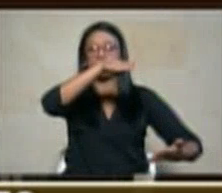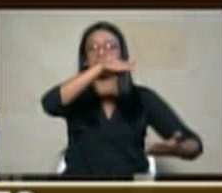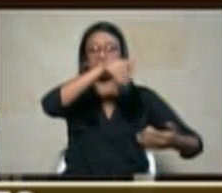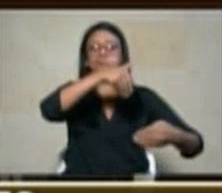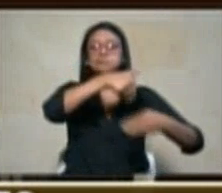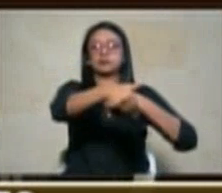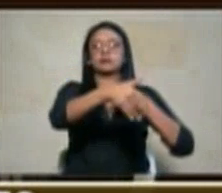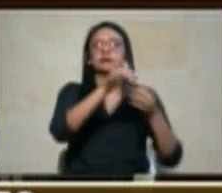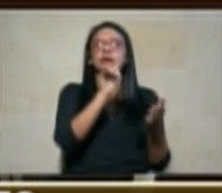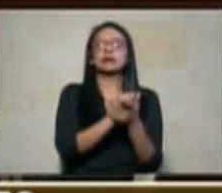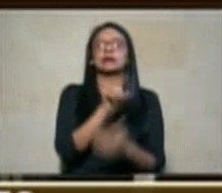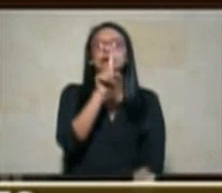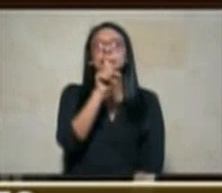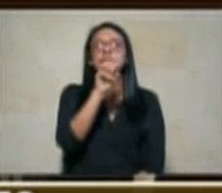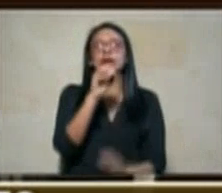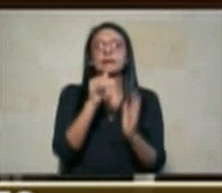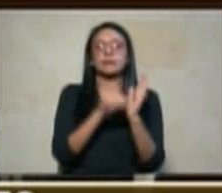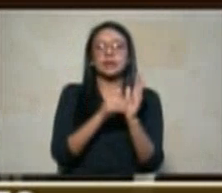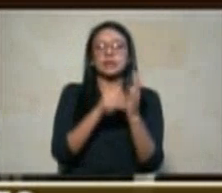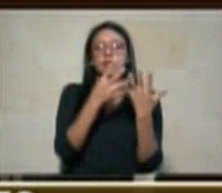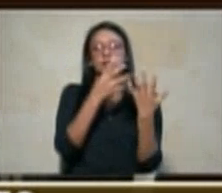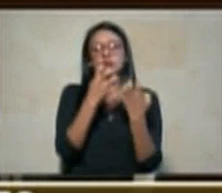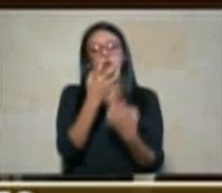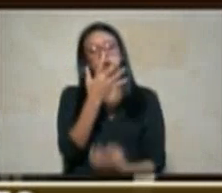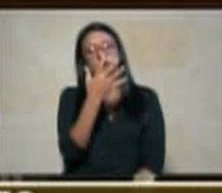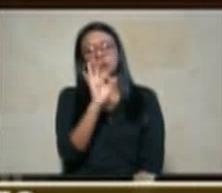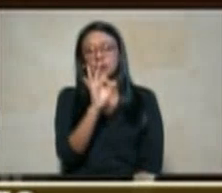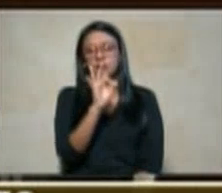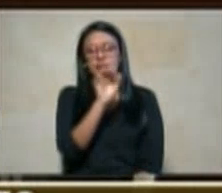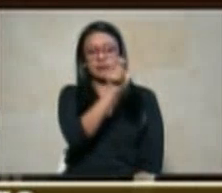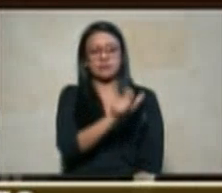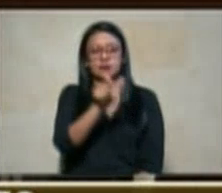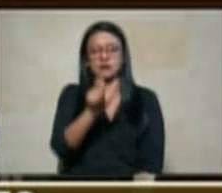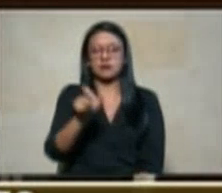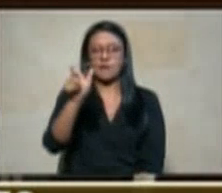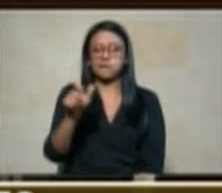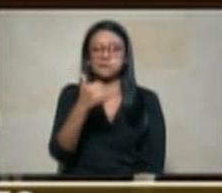60.950 titulares. De esas solicitudes,